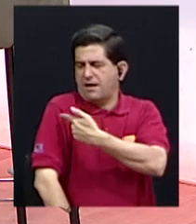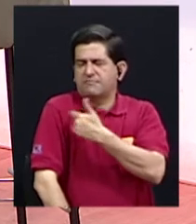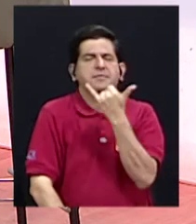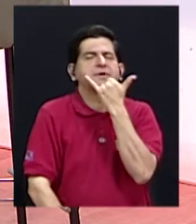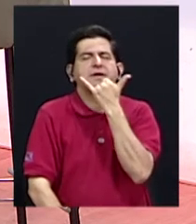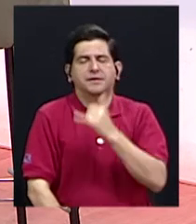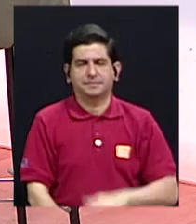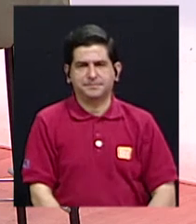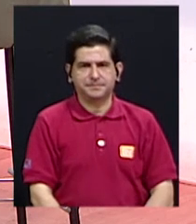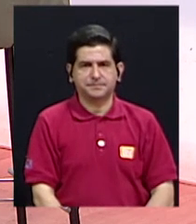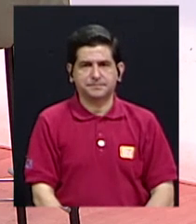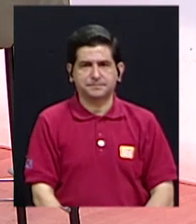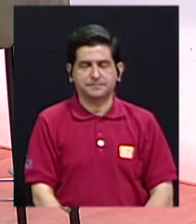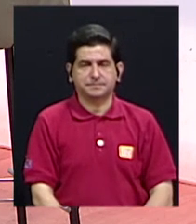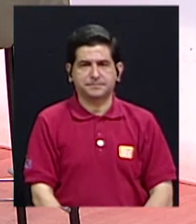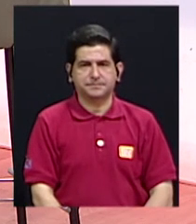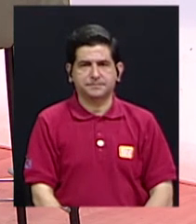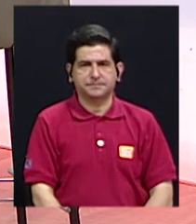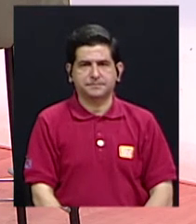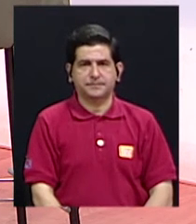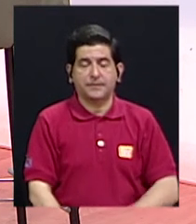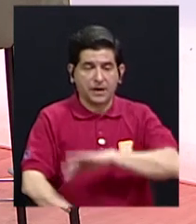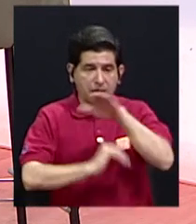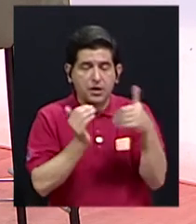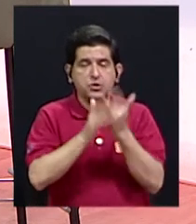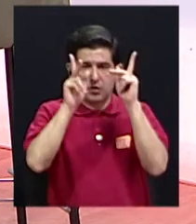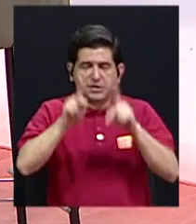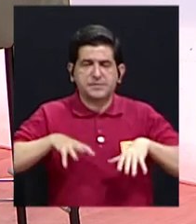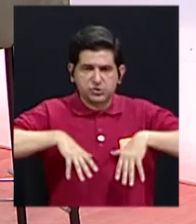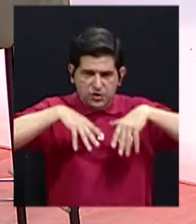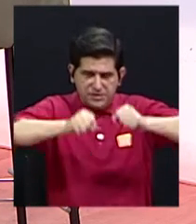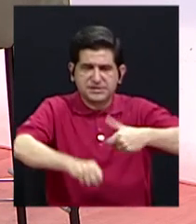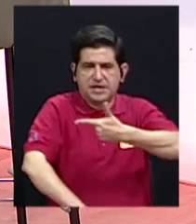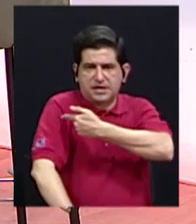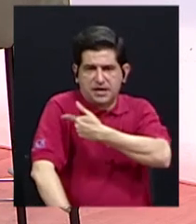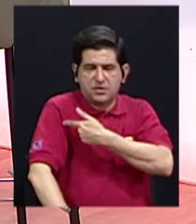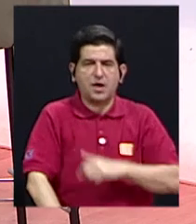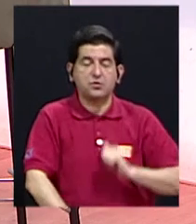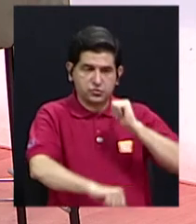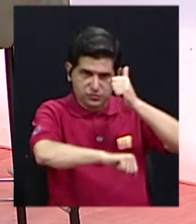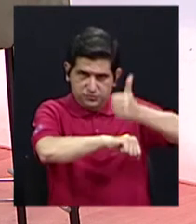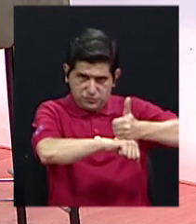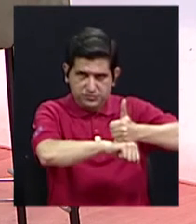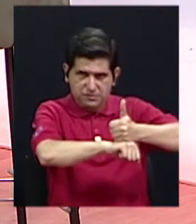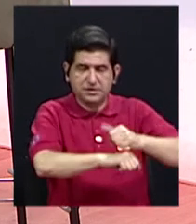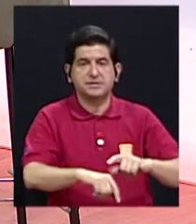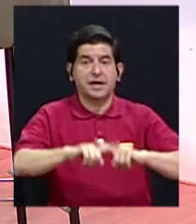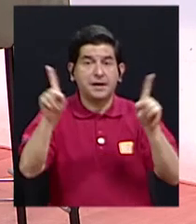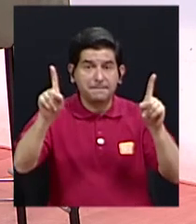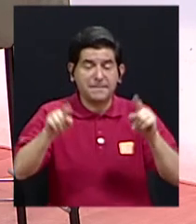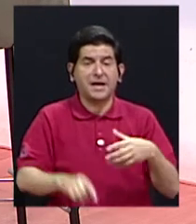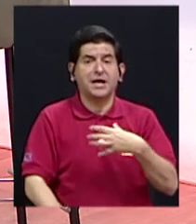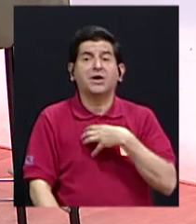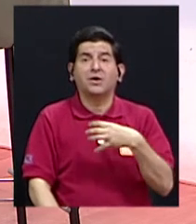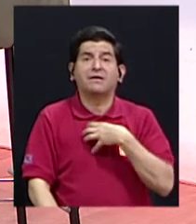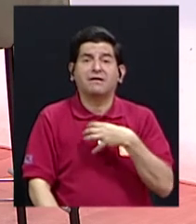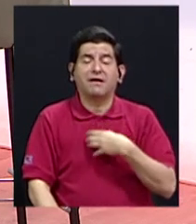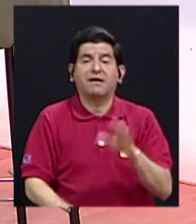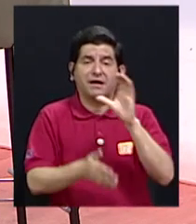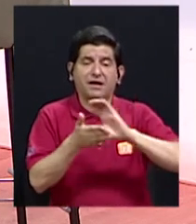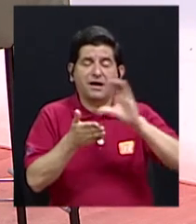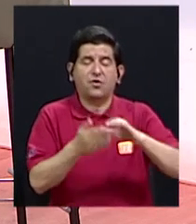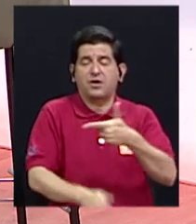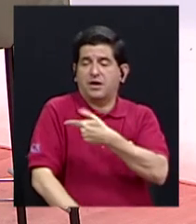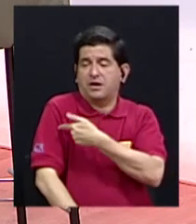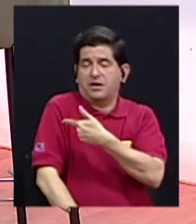sucede bueno si todos los que se quedan de enfermedad de enfermería logran ubicarse pero lo que se quejan por ejemplo el colegio de